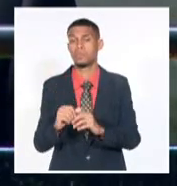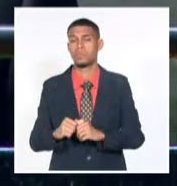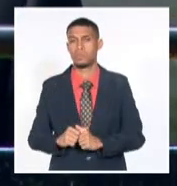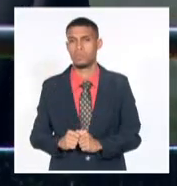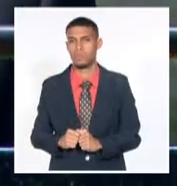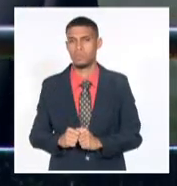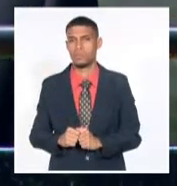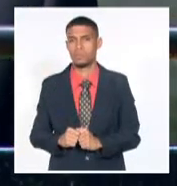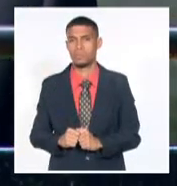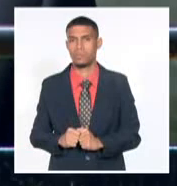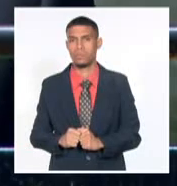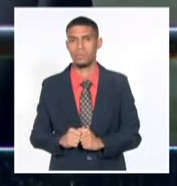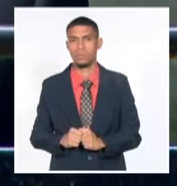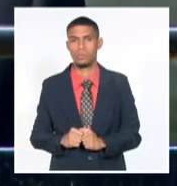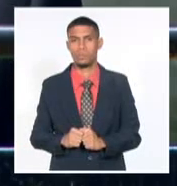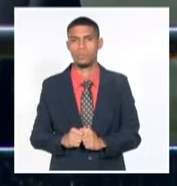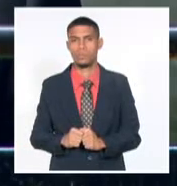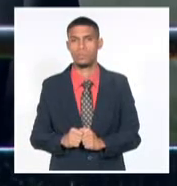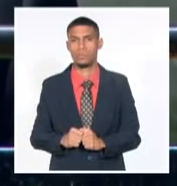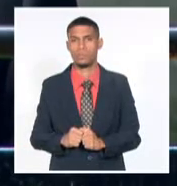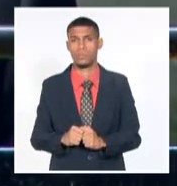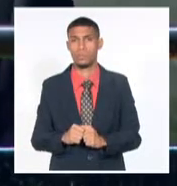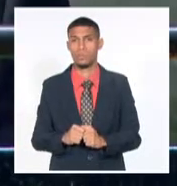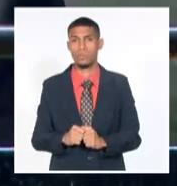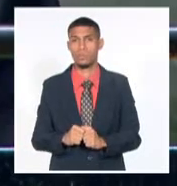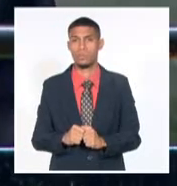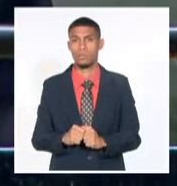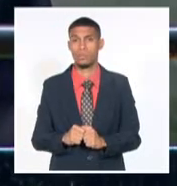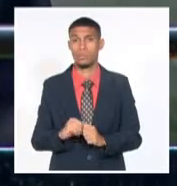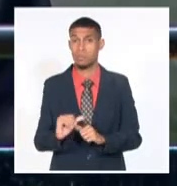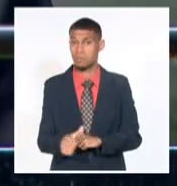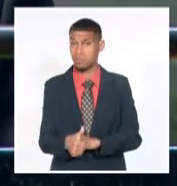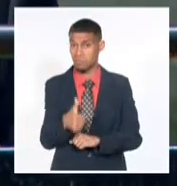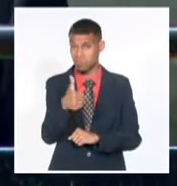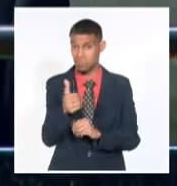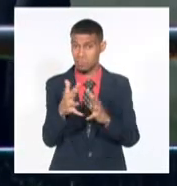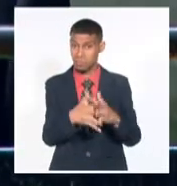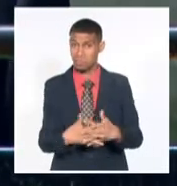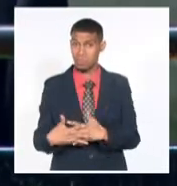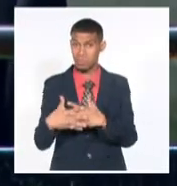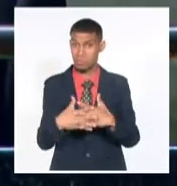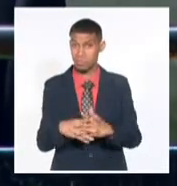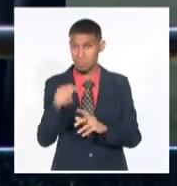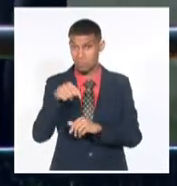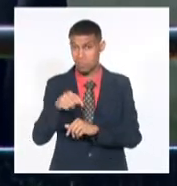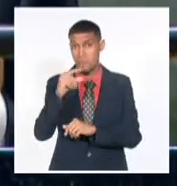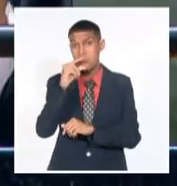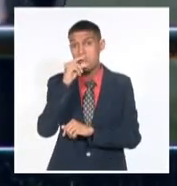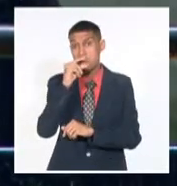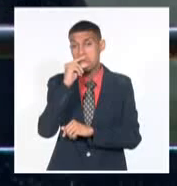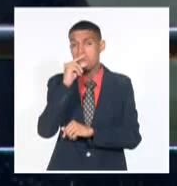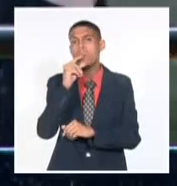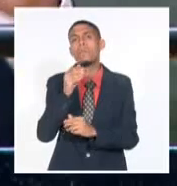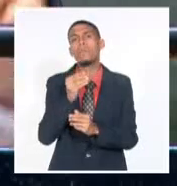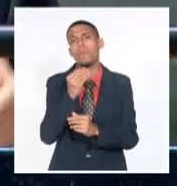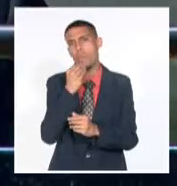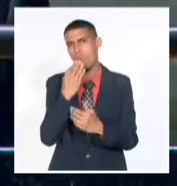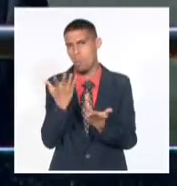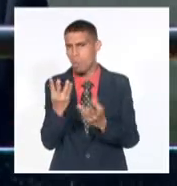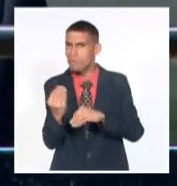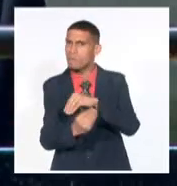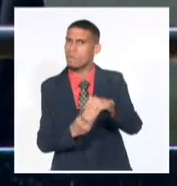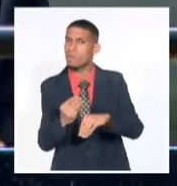Blanca. El actual presidente demócrata hubiera podido y pudiera corregirlo